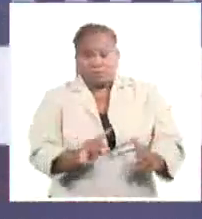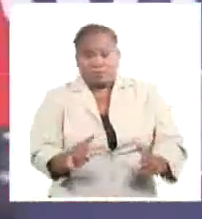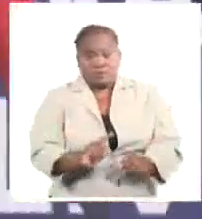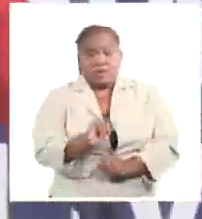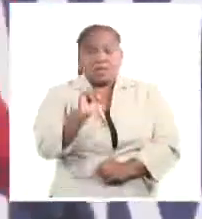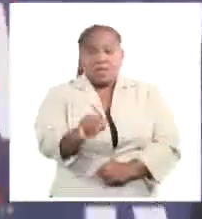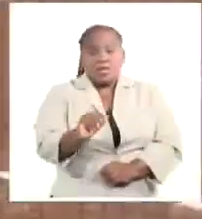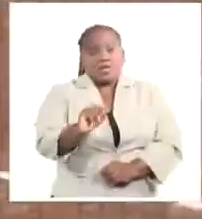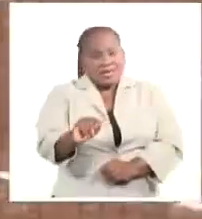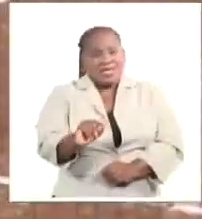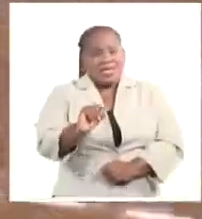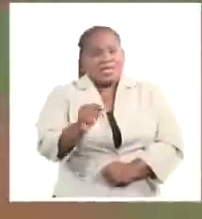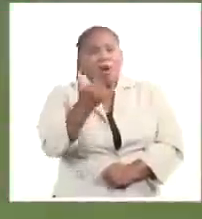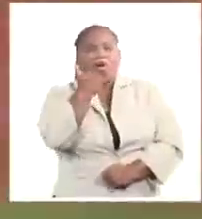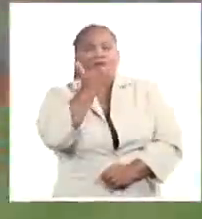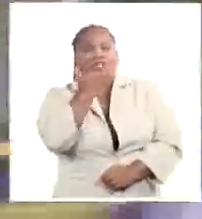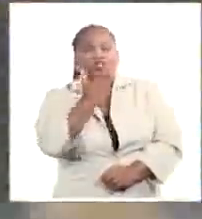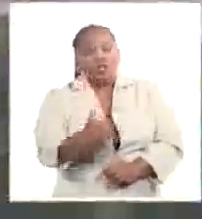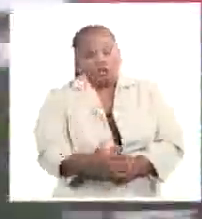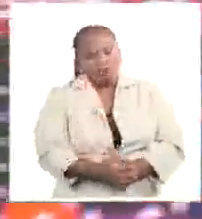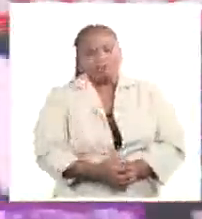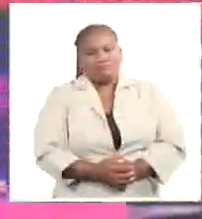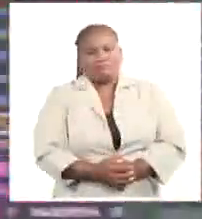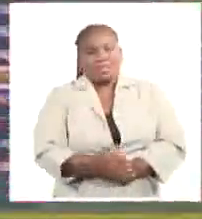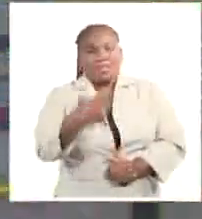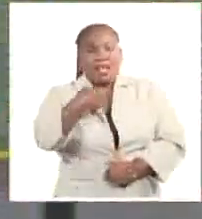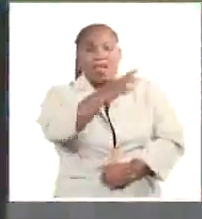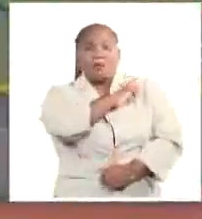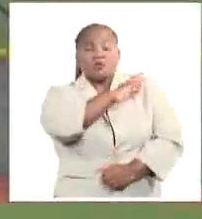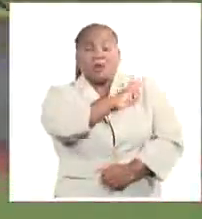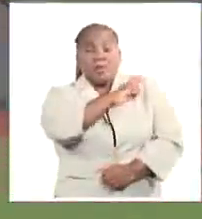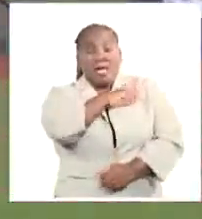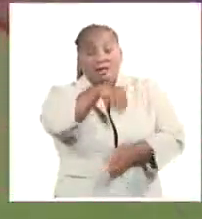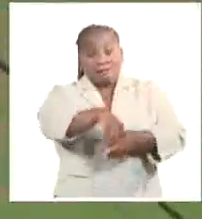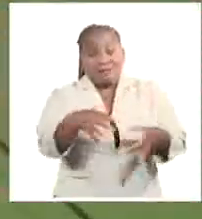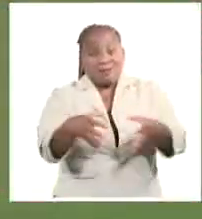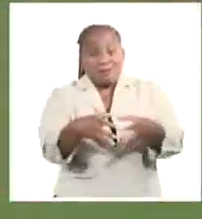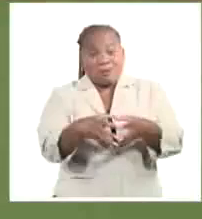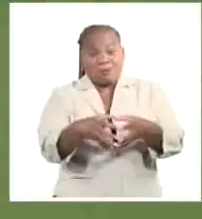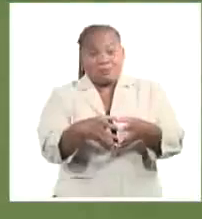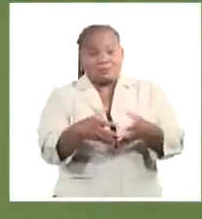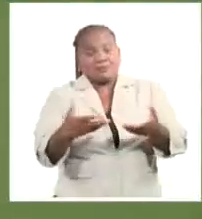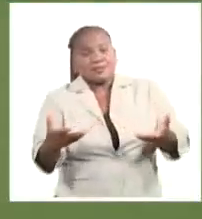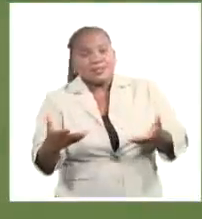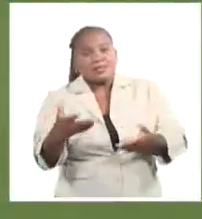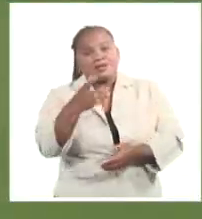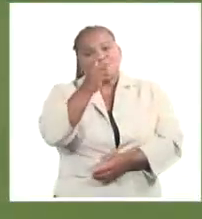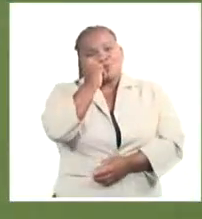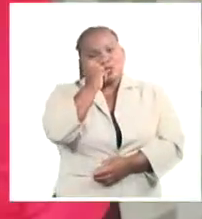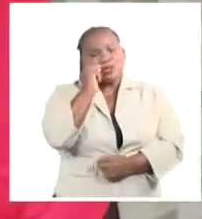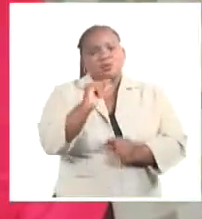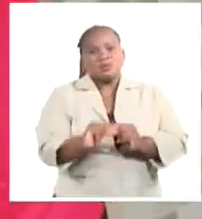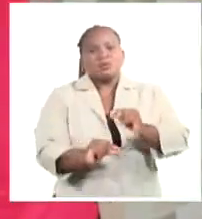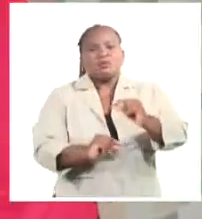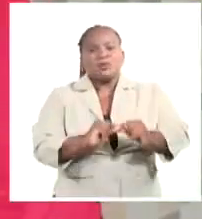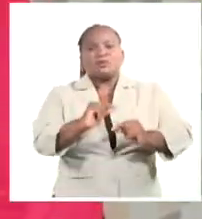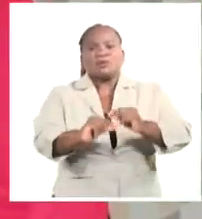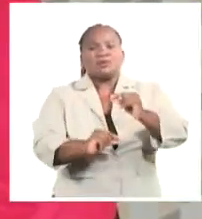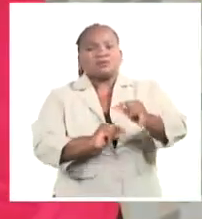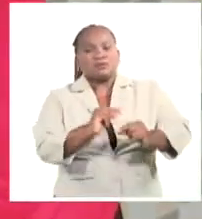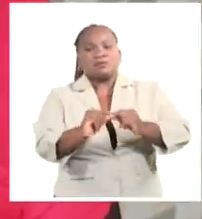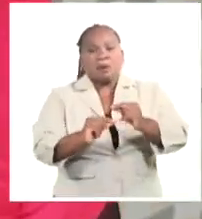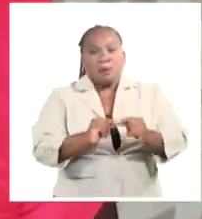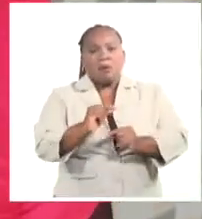ver o fue una influencia por el peso que tenían de responsabilidad de la alineación. Pero nada, los muchachos poco a poco lograron